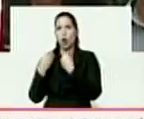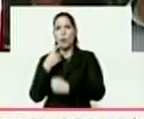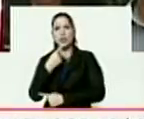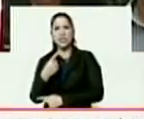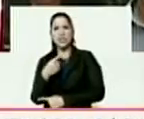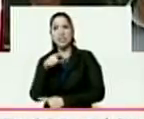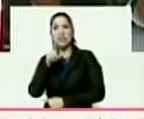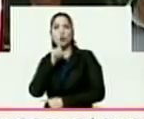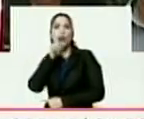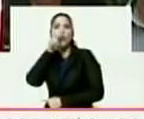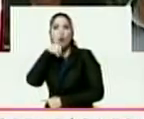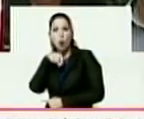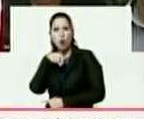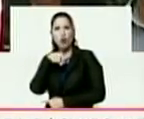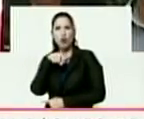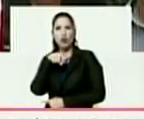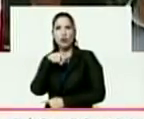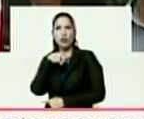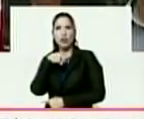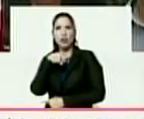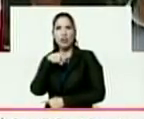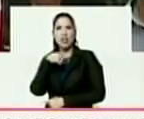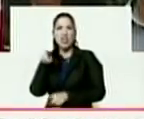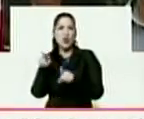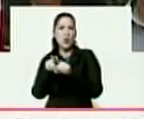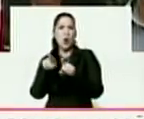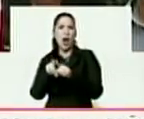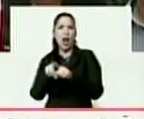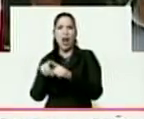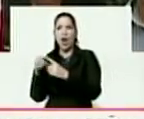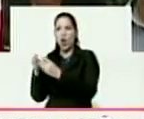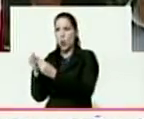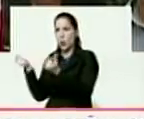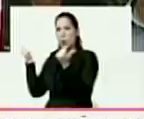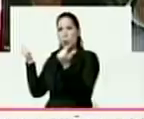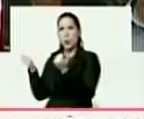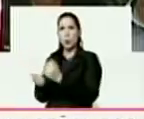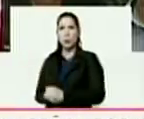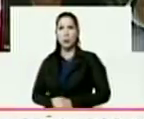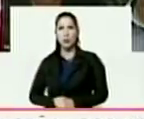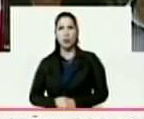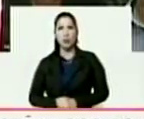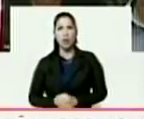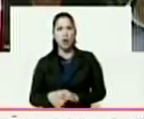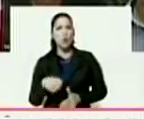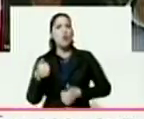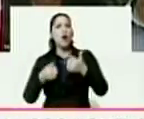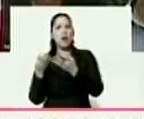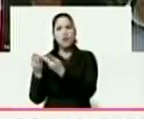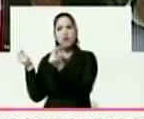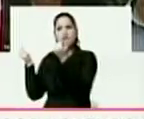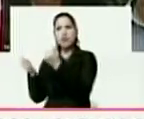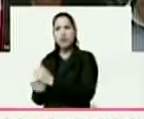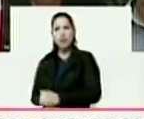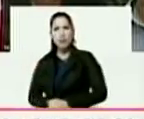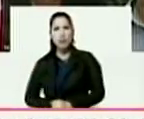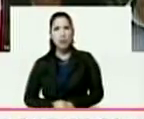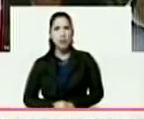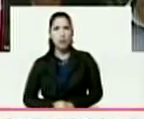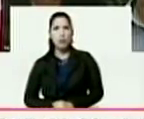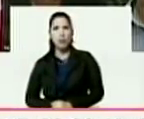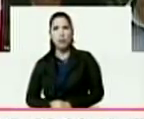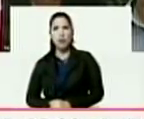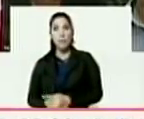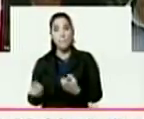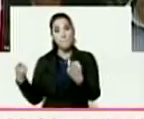vienen de esto de aquellos polvos de dónde cuáles son esos polvos las